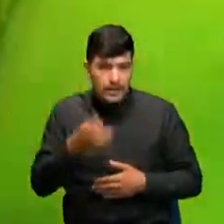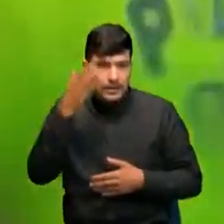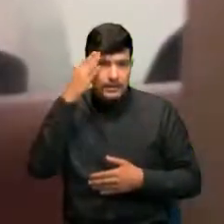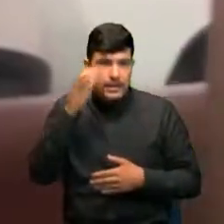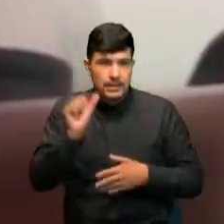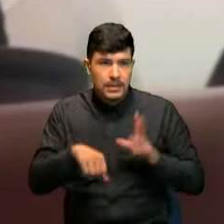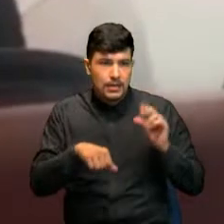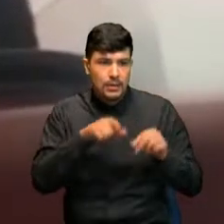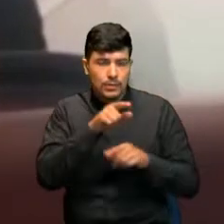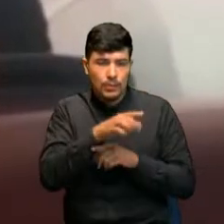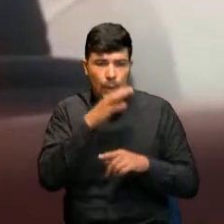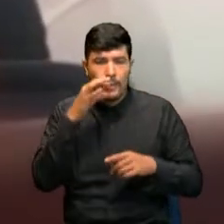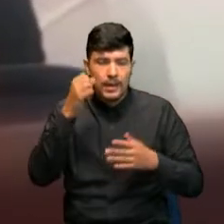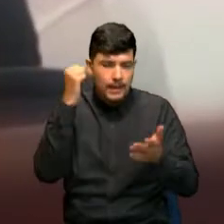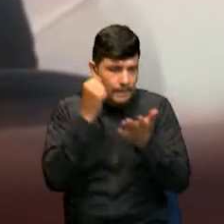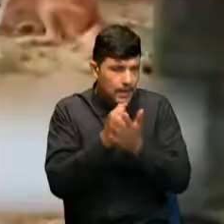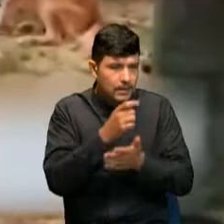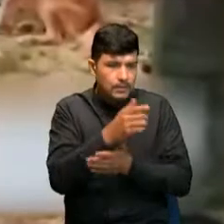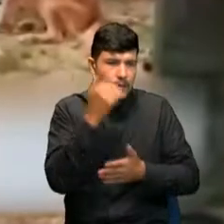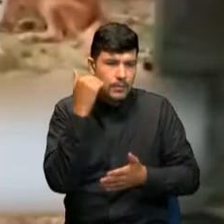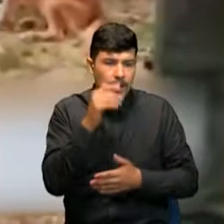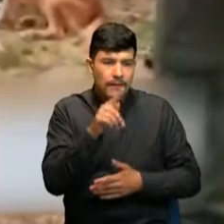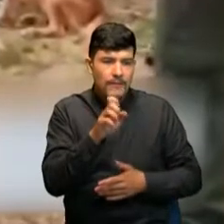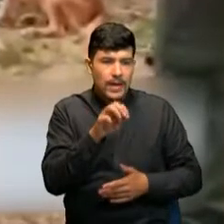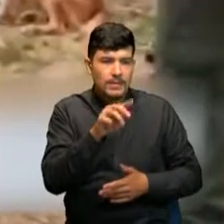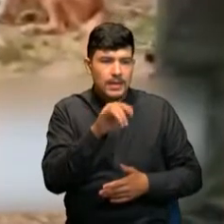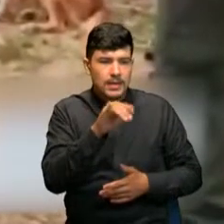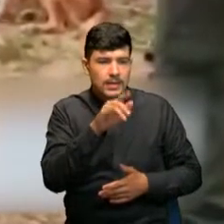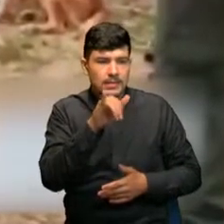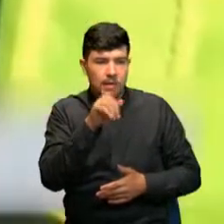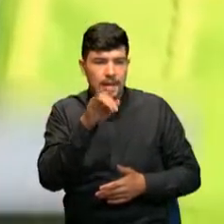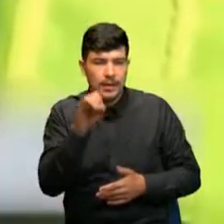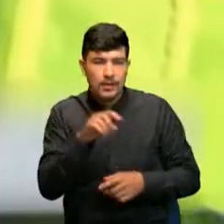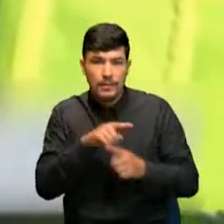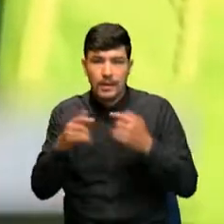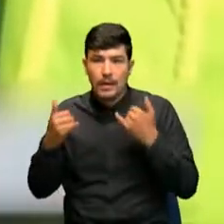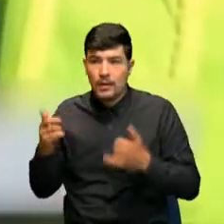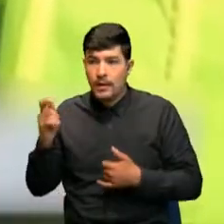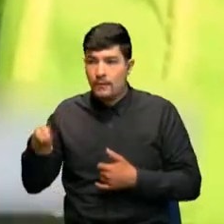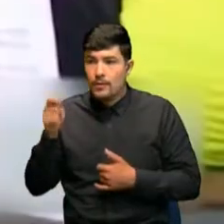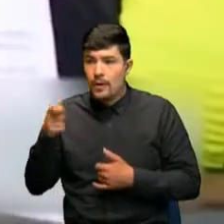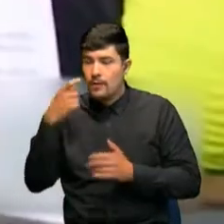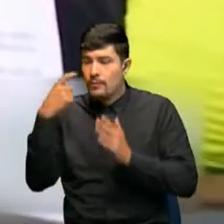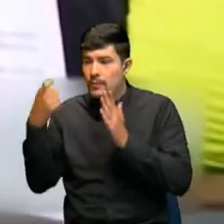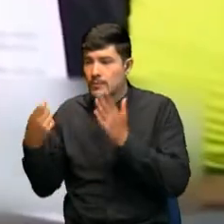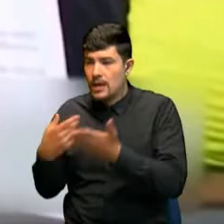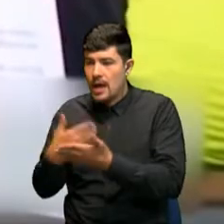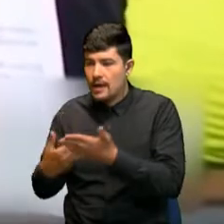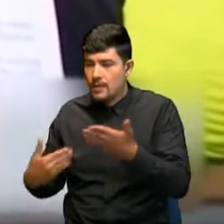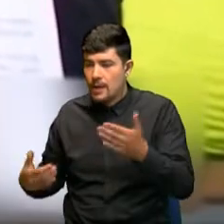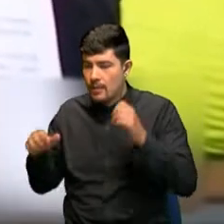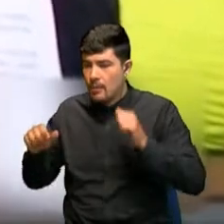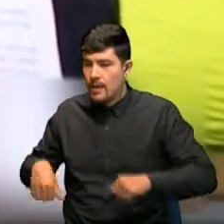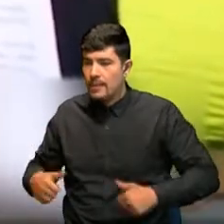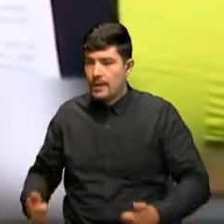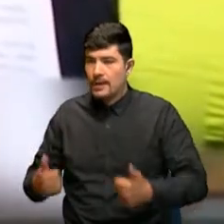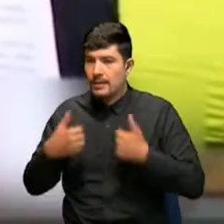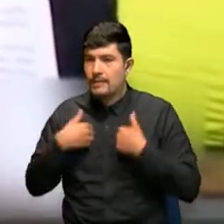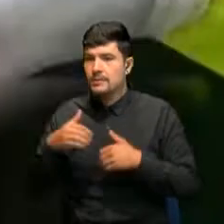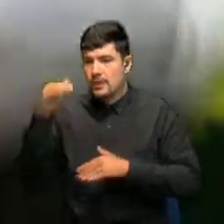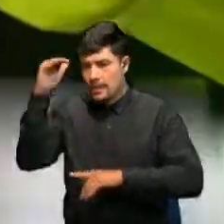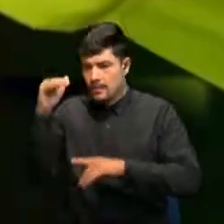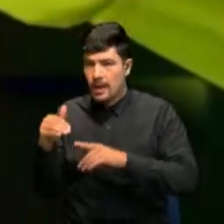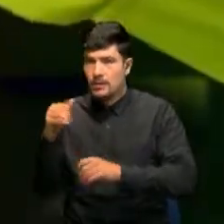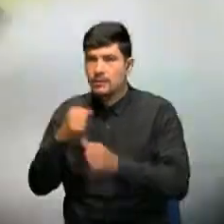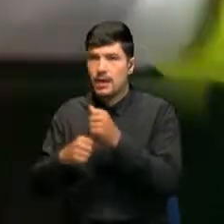de feminicidio, mientras que la defensa continuará buscando argumentos que pueda favorecer y disminuir la condena